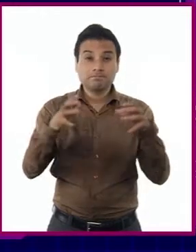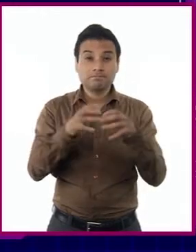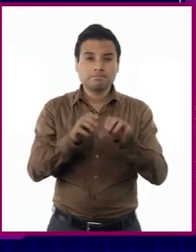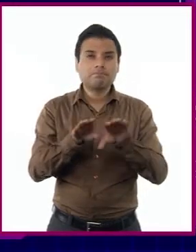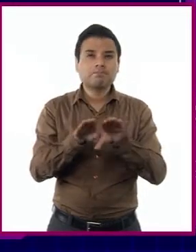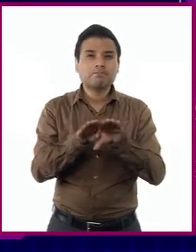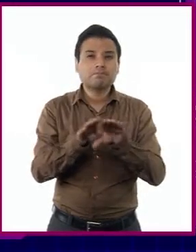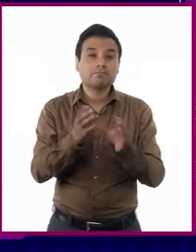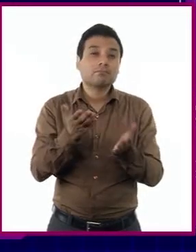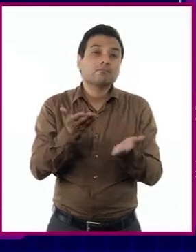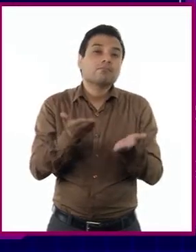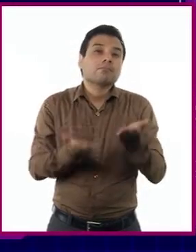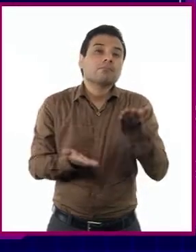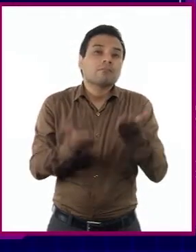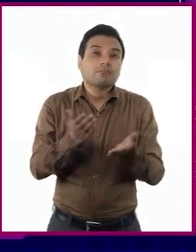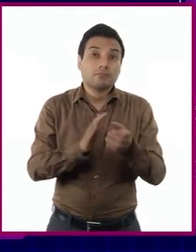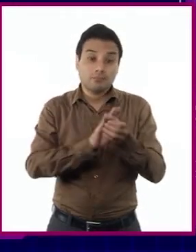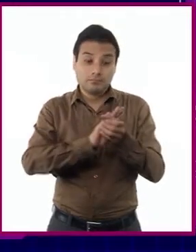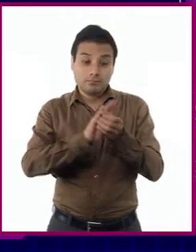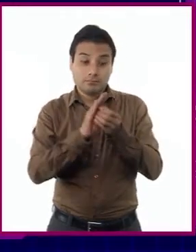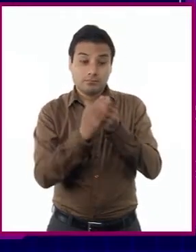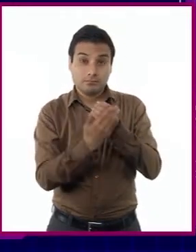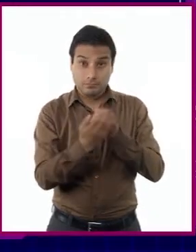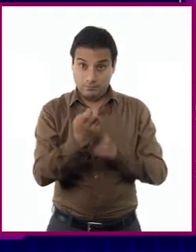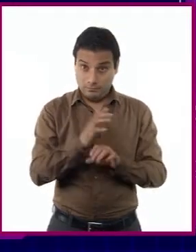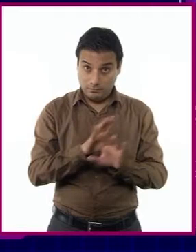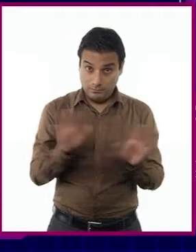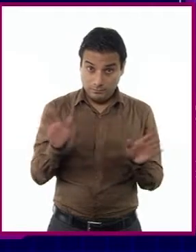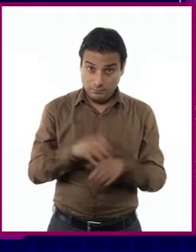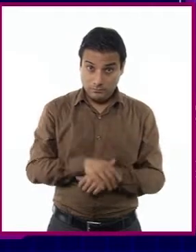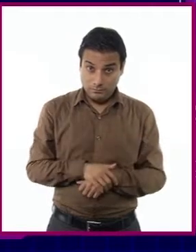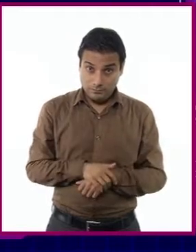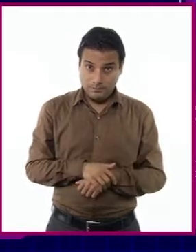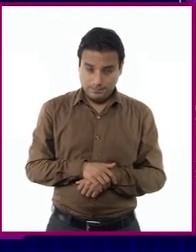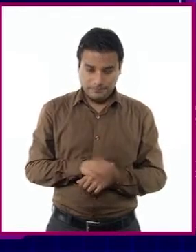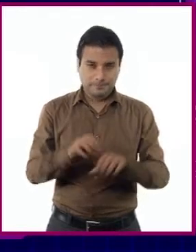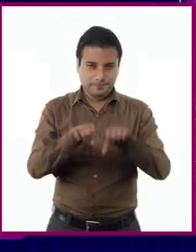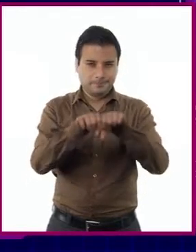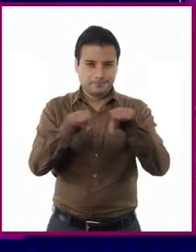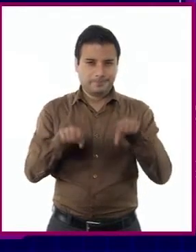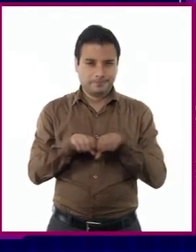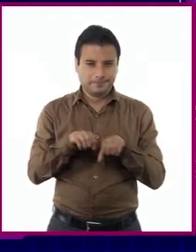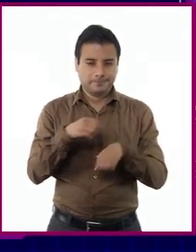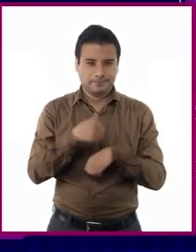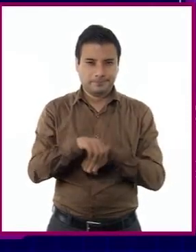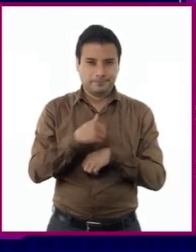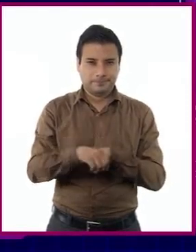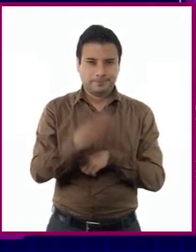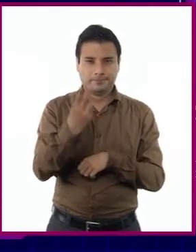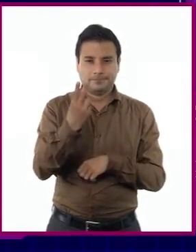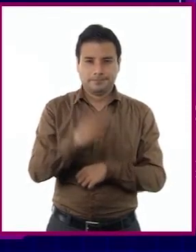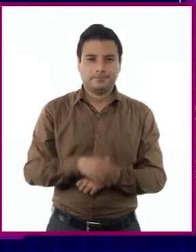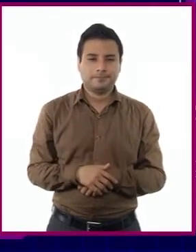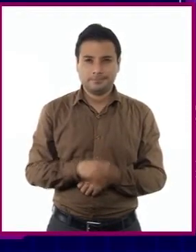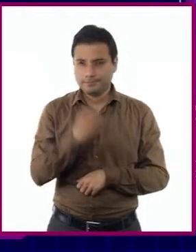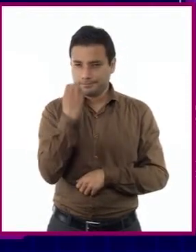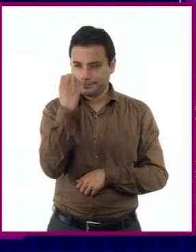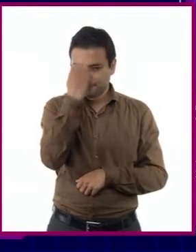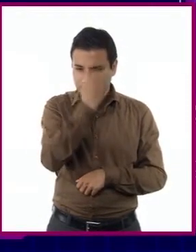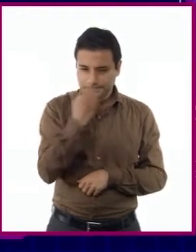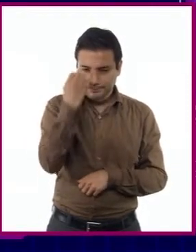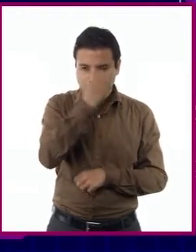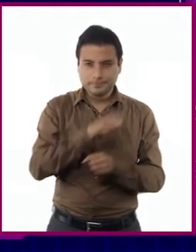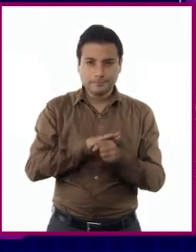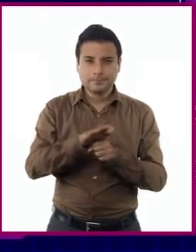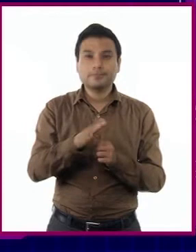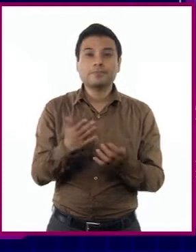medida de su superficie curva el equipo 2 tomo en cuenta únicamente la medida de la